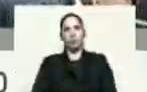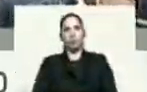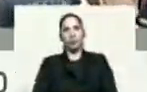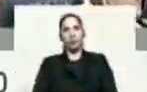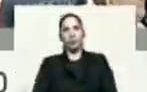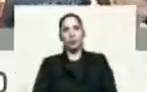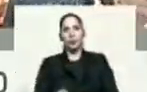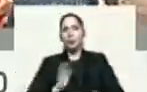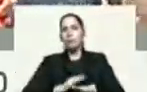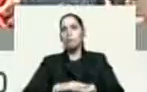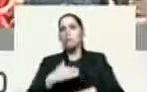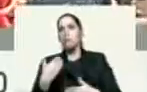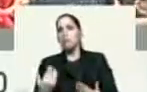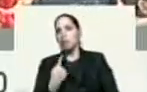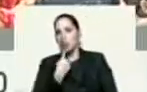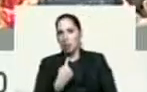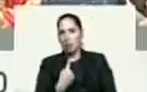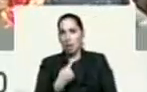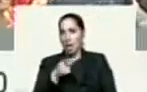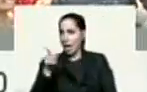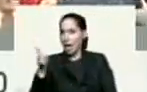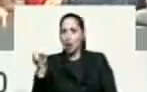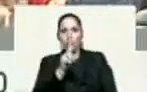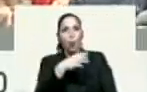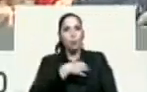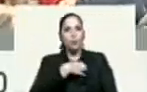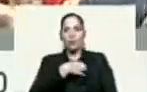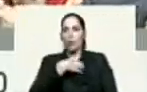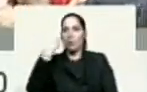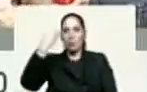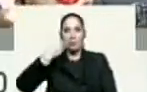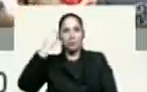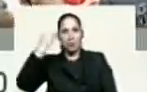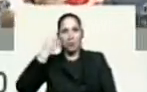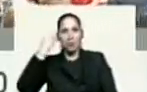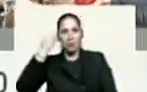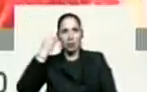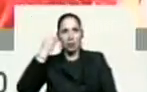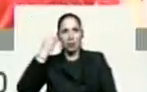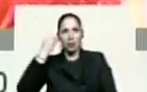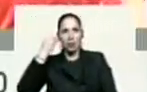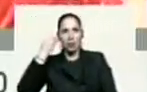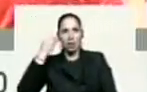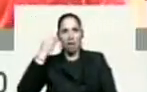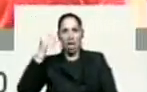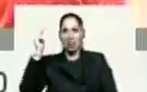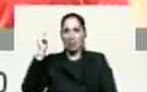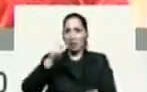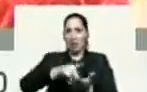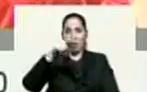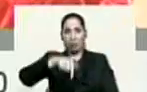¿Por qué lo digo? Porque ellos no pueden pensar, hermanos y hermanas, que van a llegar aquí